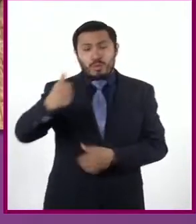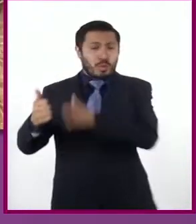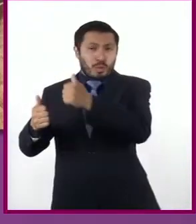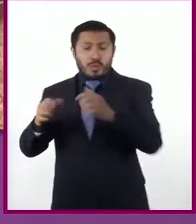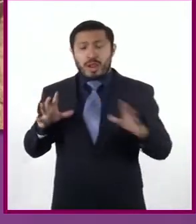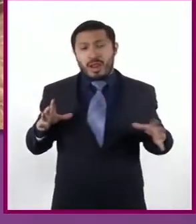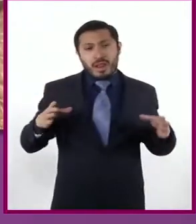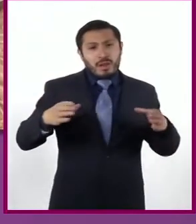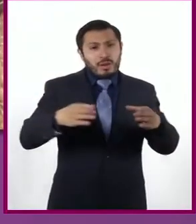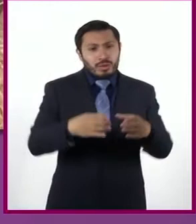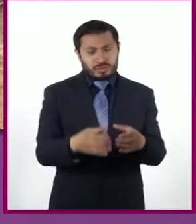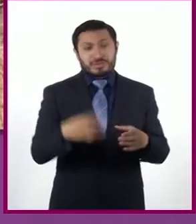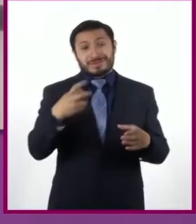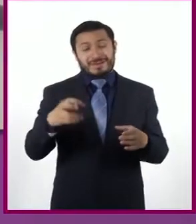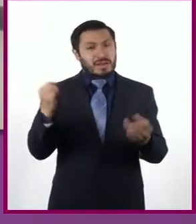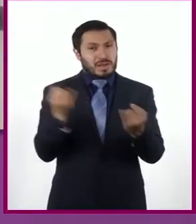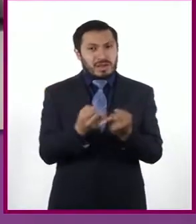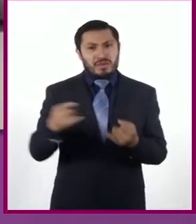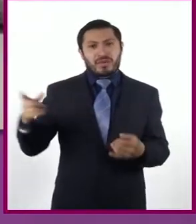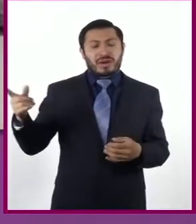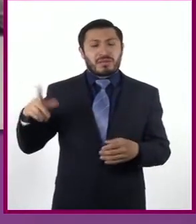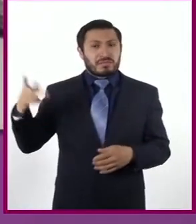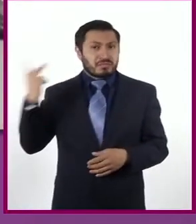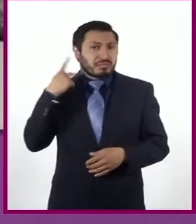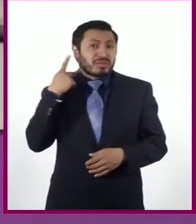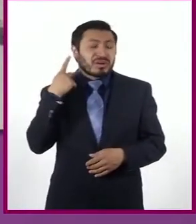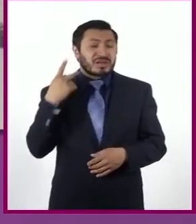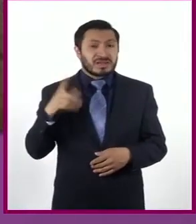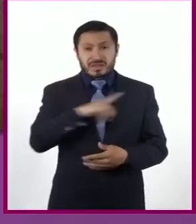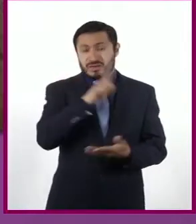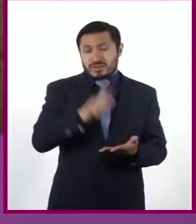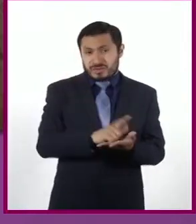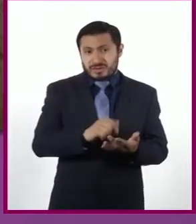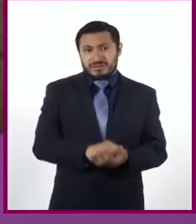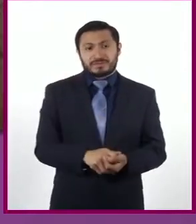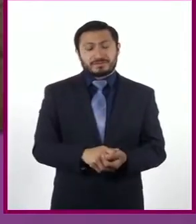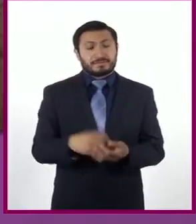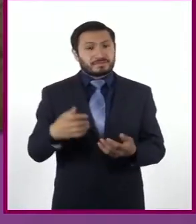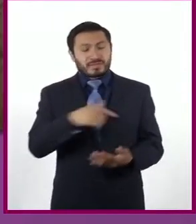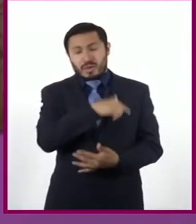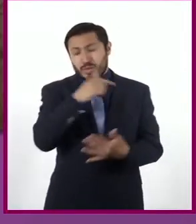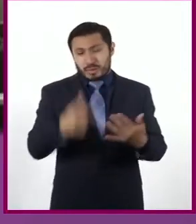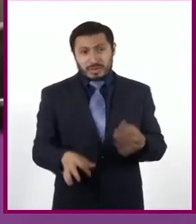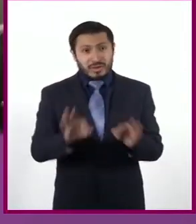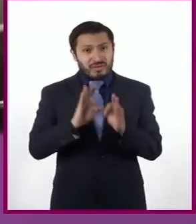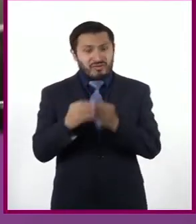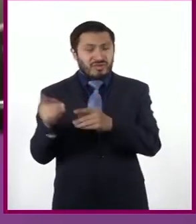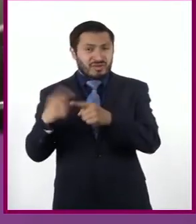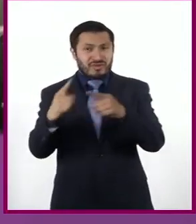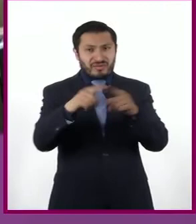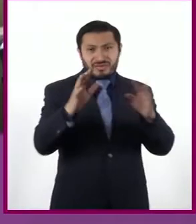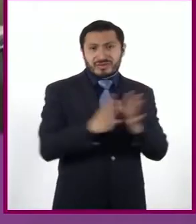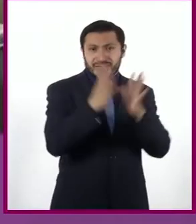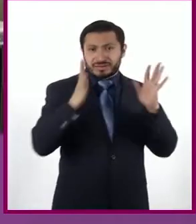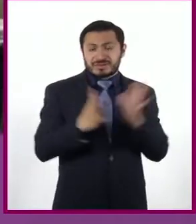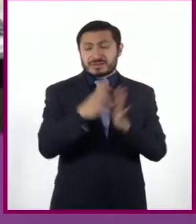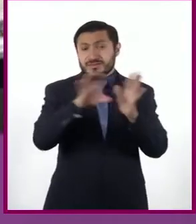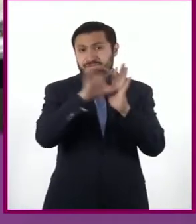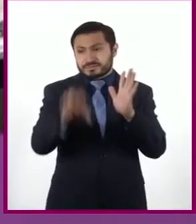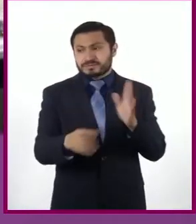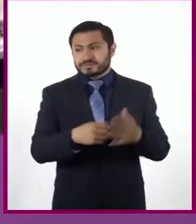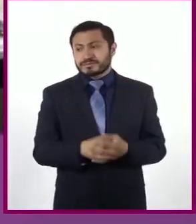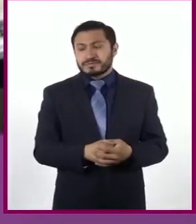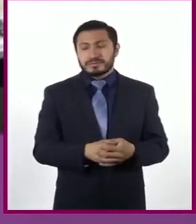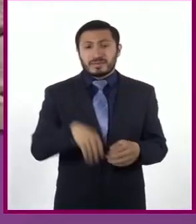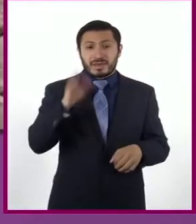ambiente político democrático. Entre estos dos ingredientes existen diversas formas de participación, que puede ser